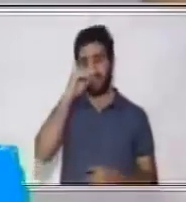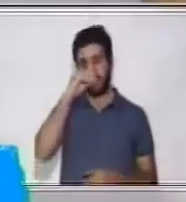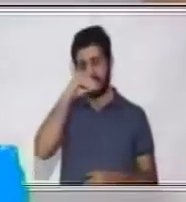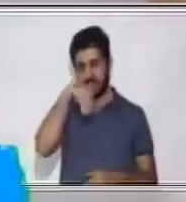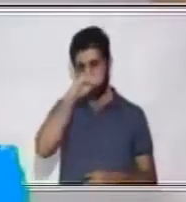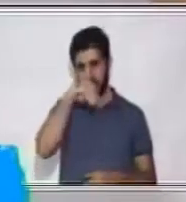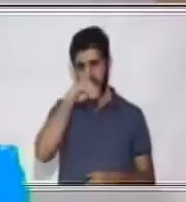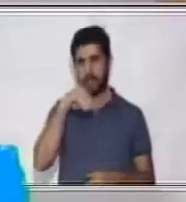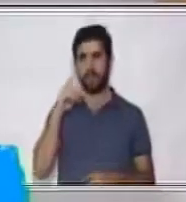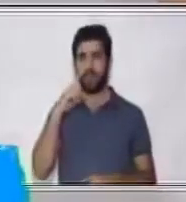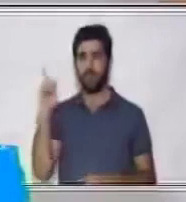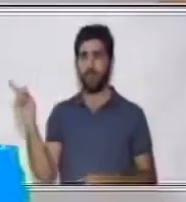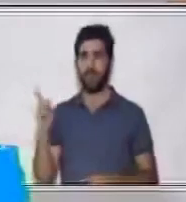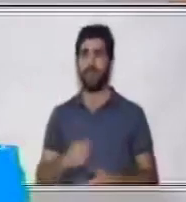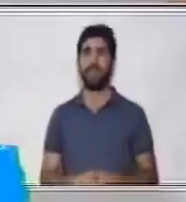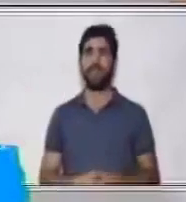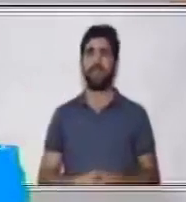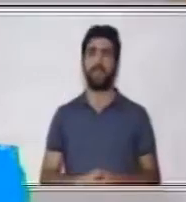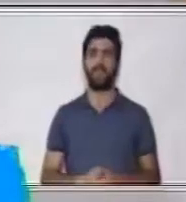cerditos.